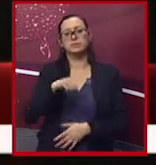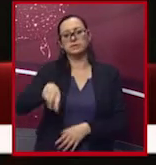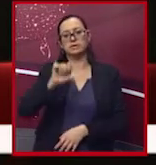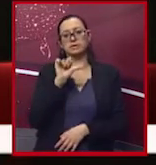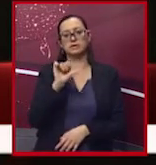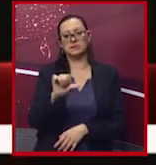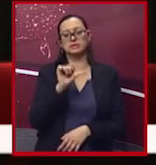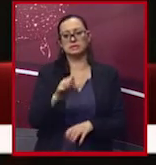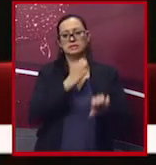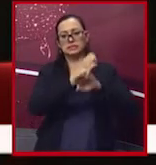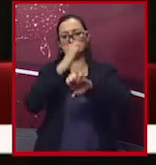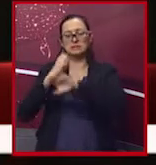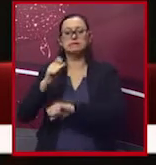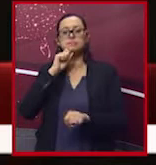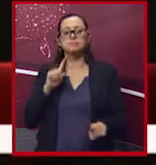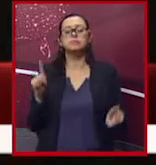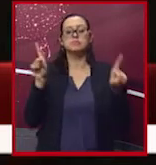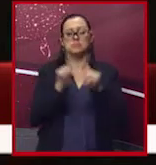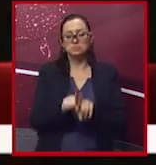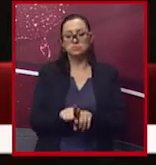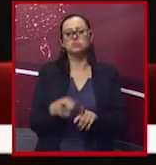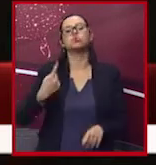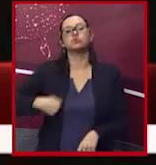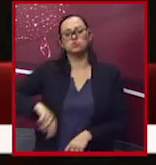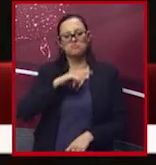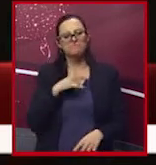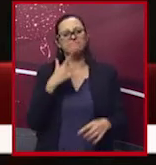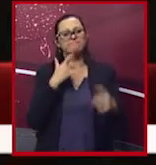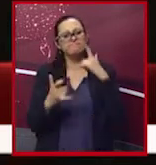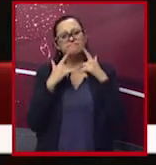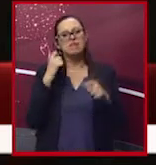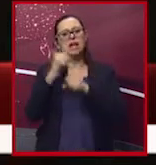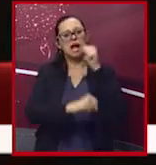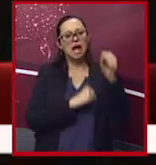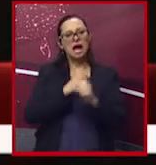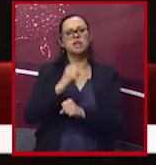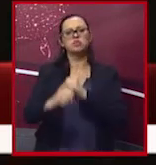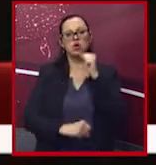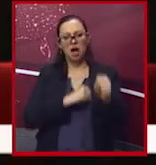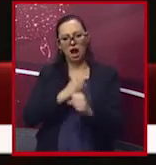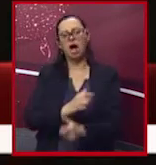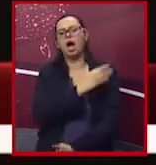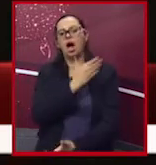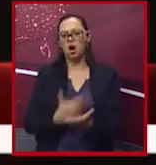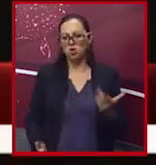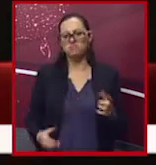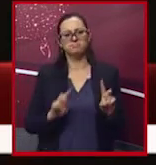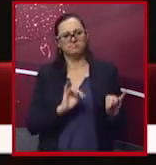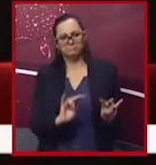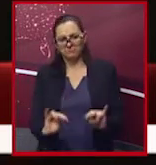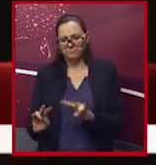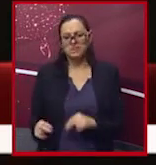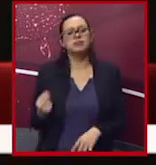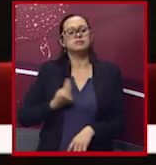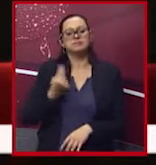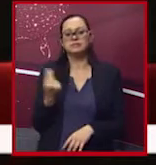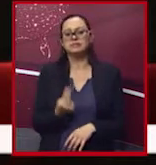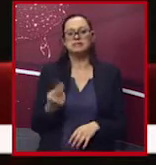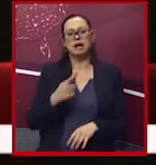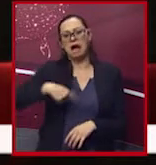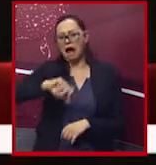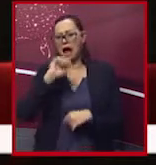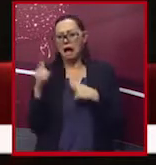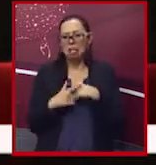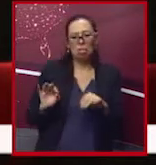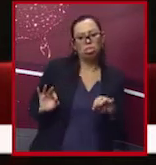16 congresos estatales. Si ya dimos una lucha por tantos años, ahora hay que mantenernos alertas para evitar las manipulaciones